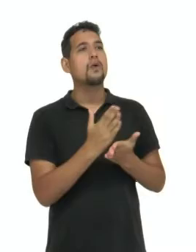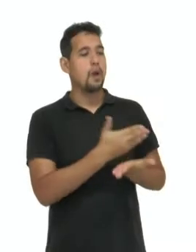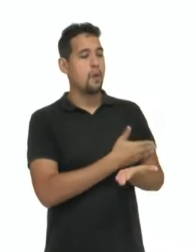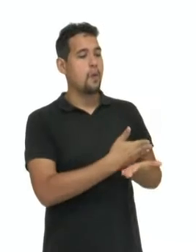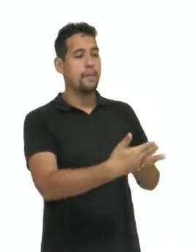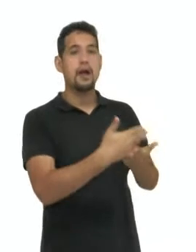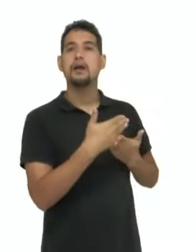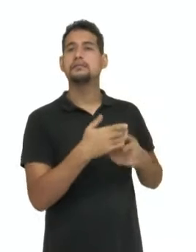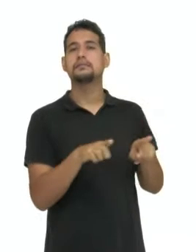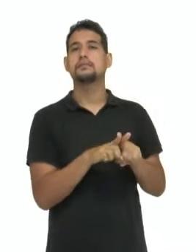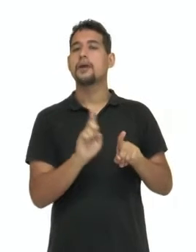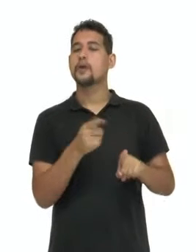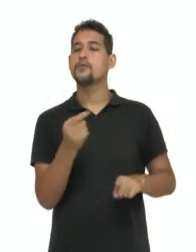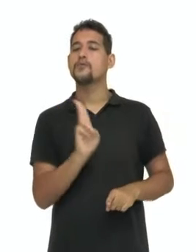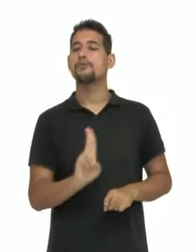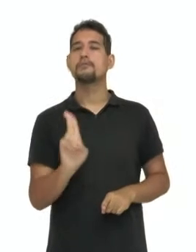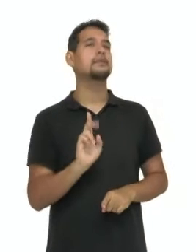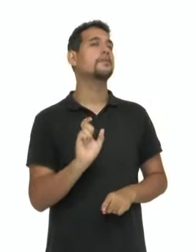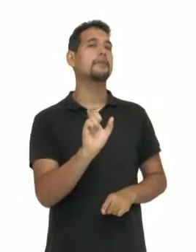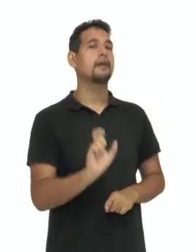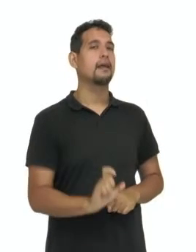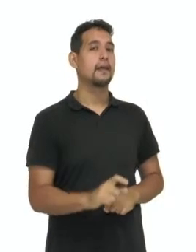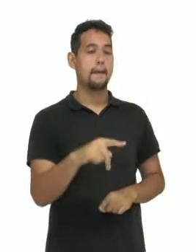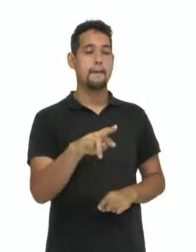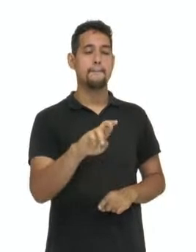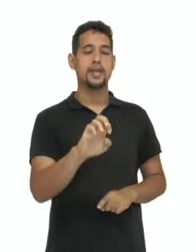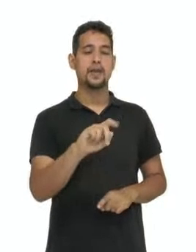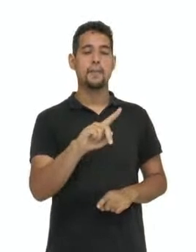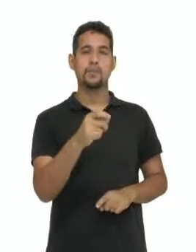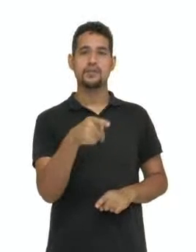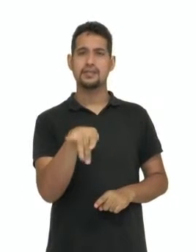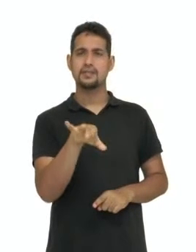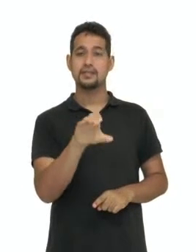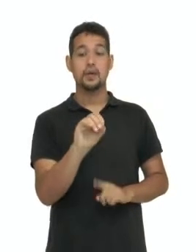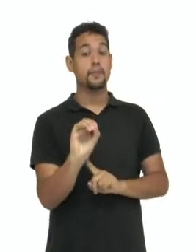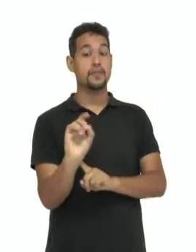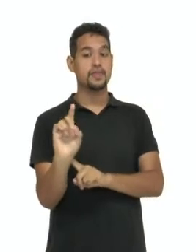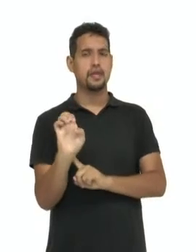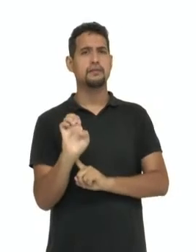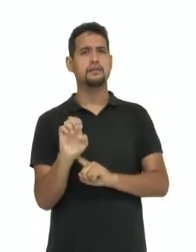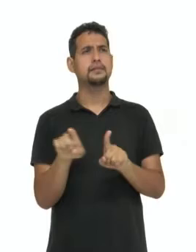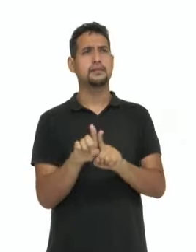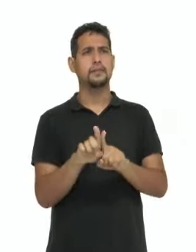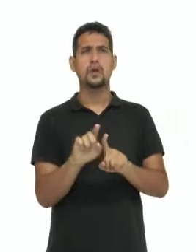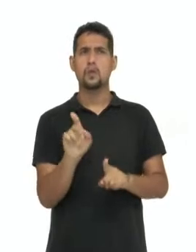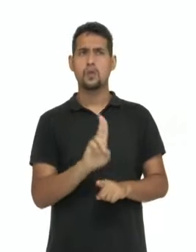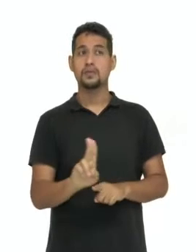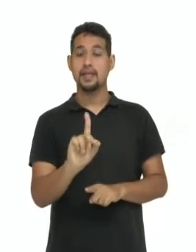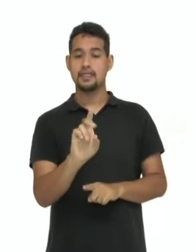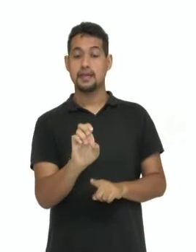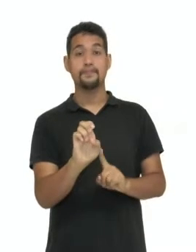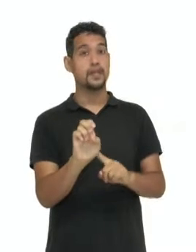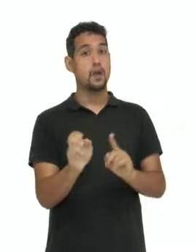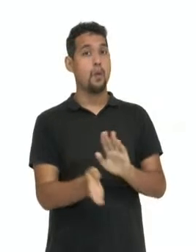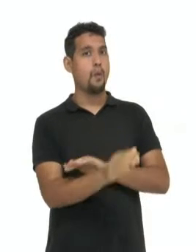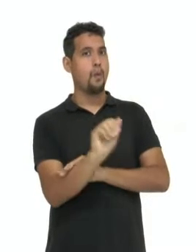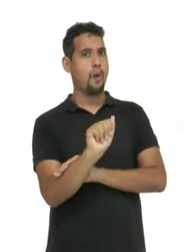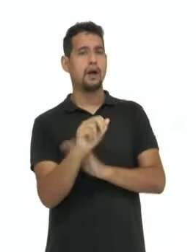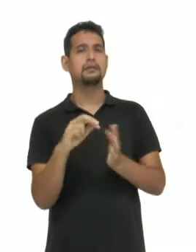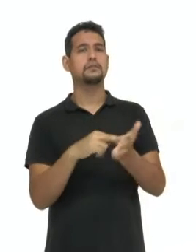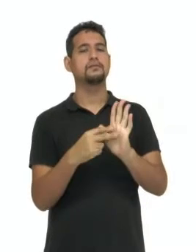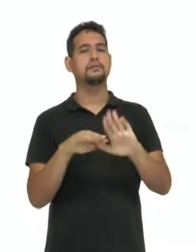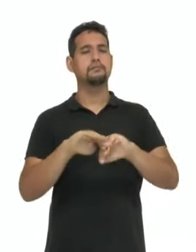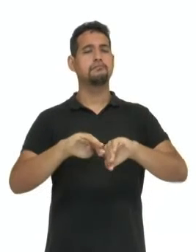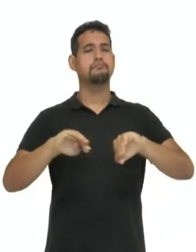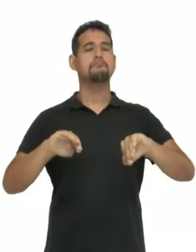o de origen se utiliza la preposición de. La preposición a indica